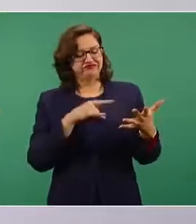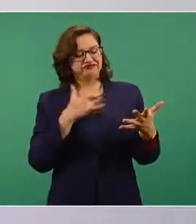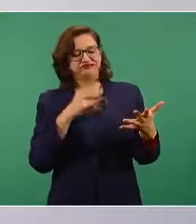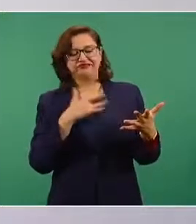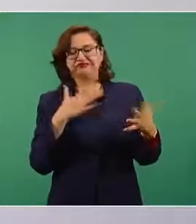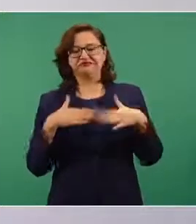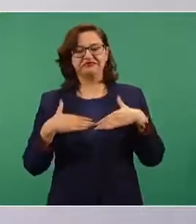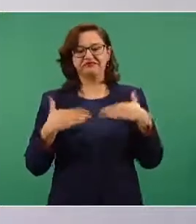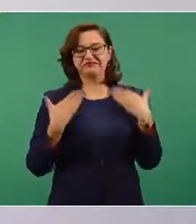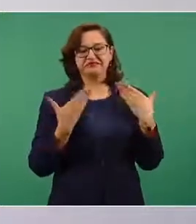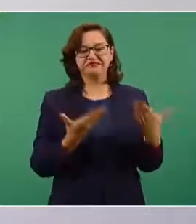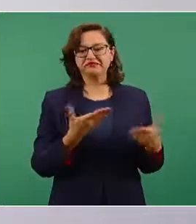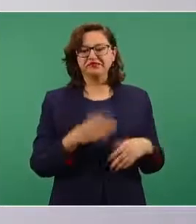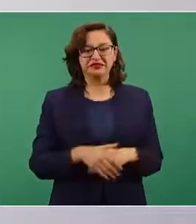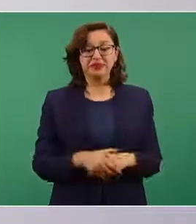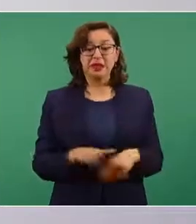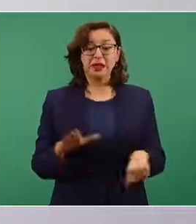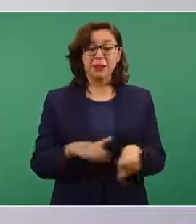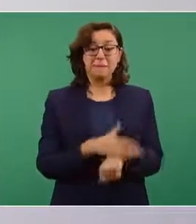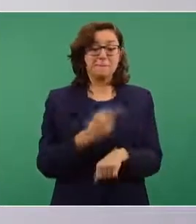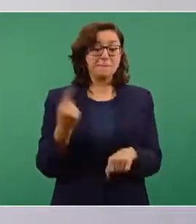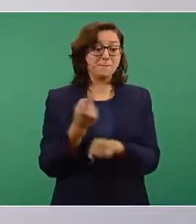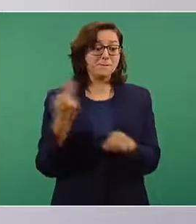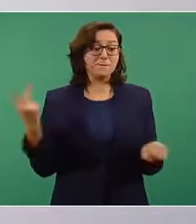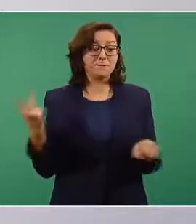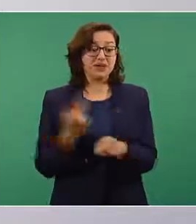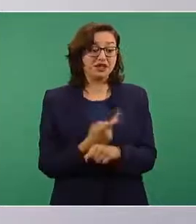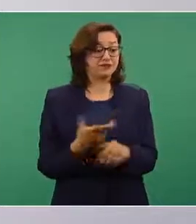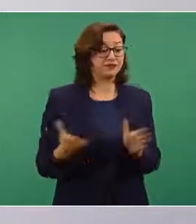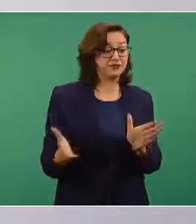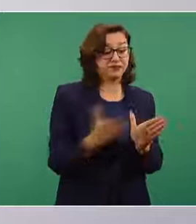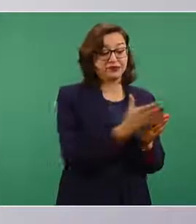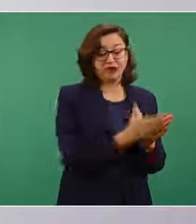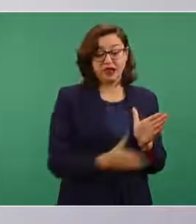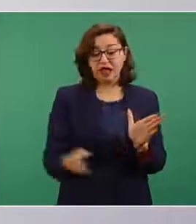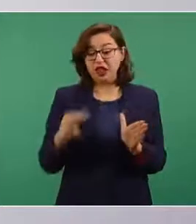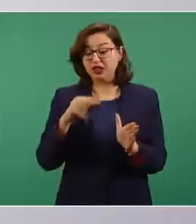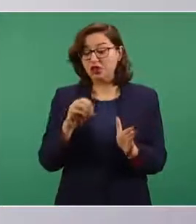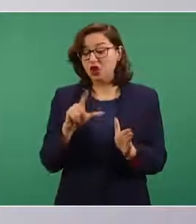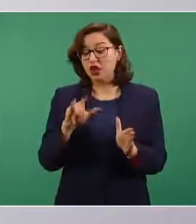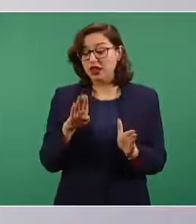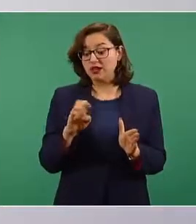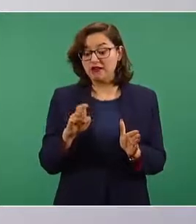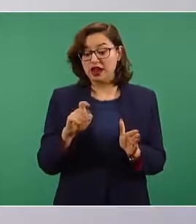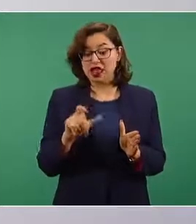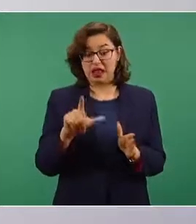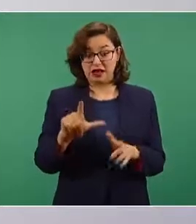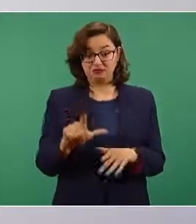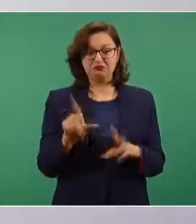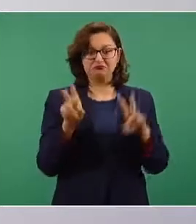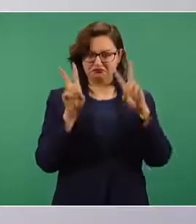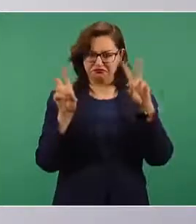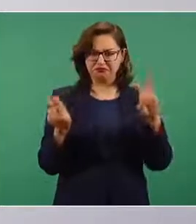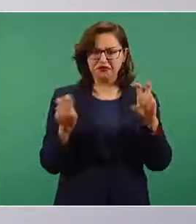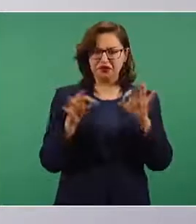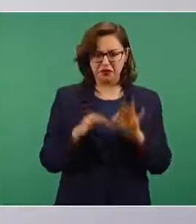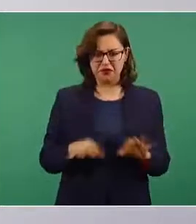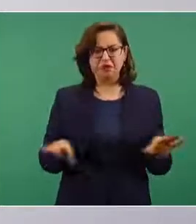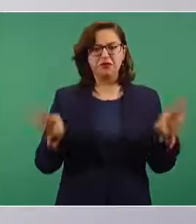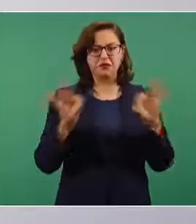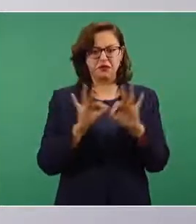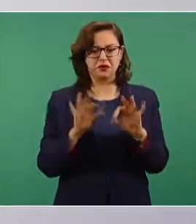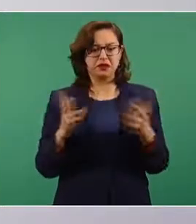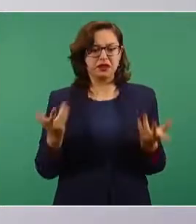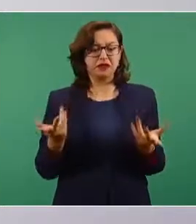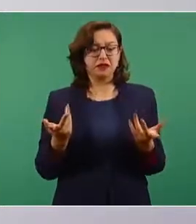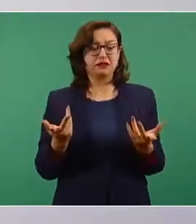Porque durante el periodo neoliberal, y eso es un buen tema de análisis, fueron cooptados